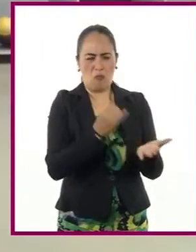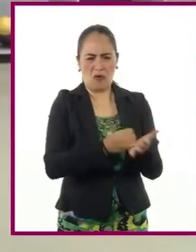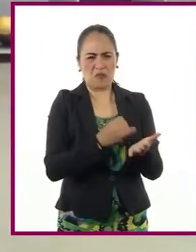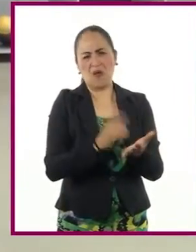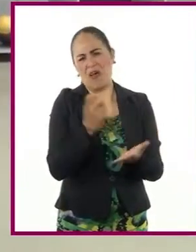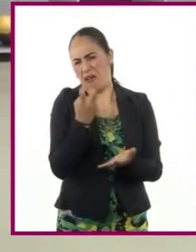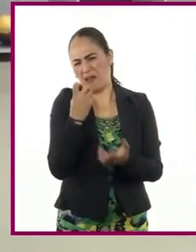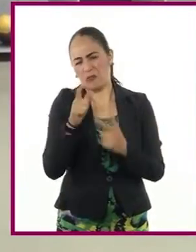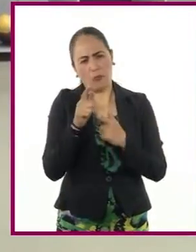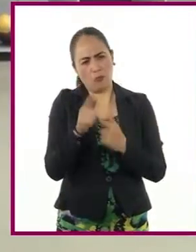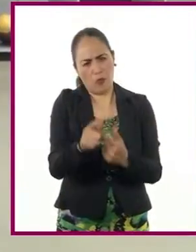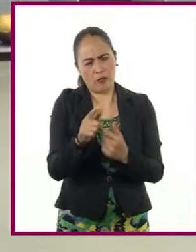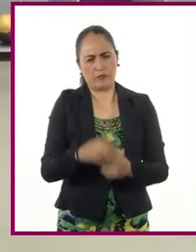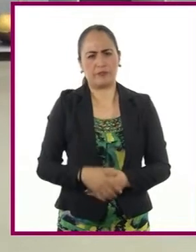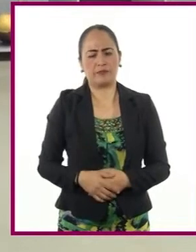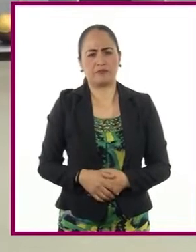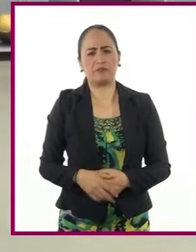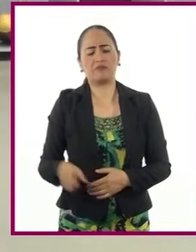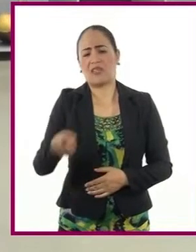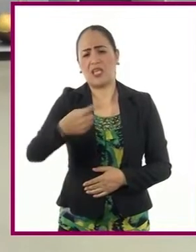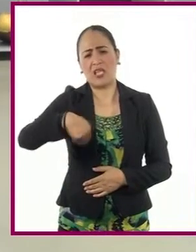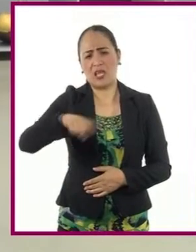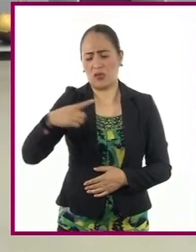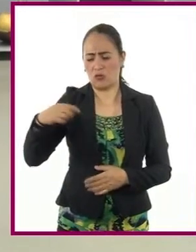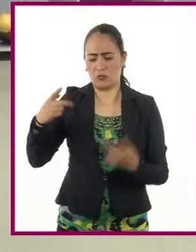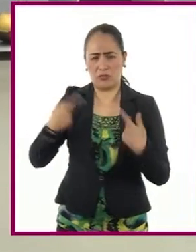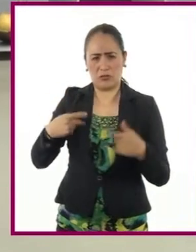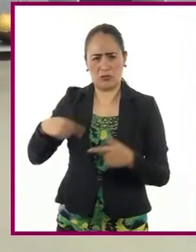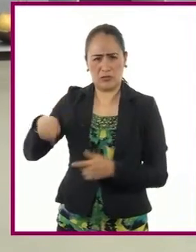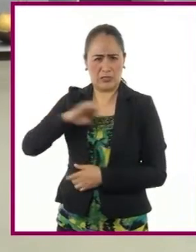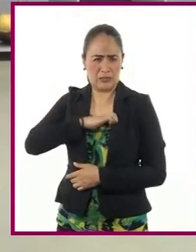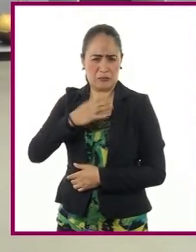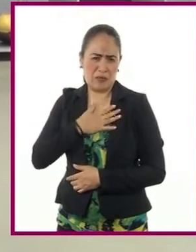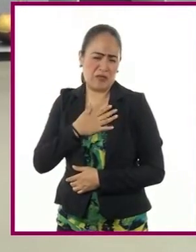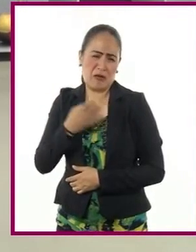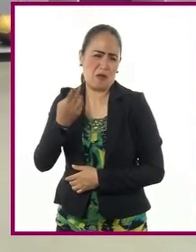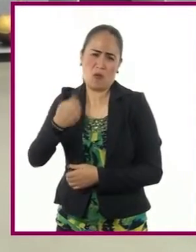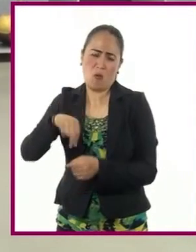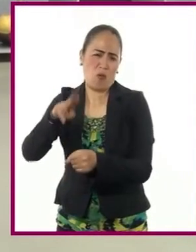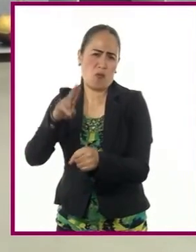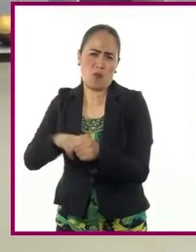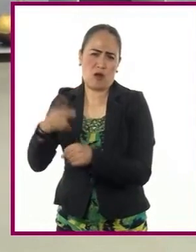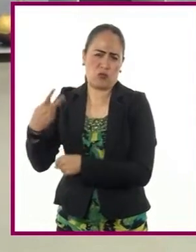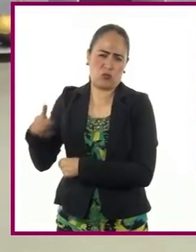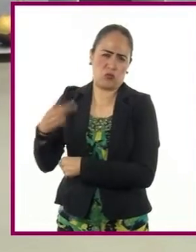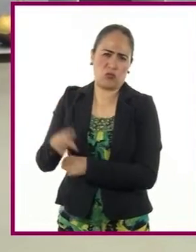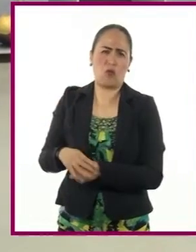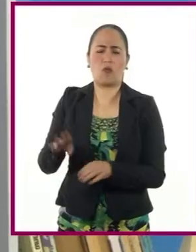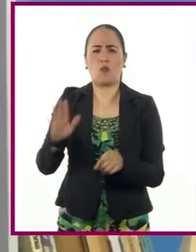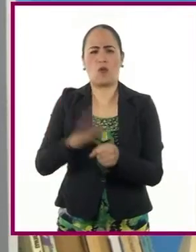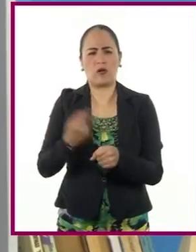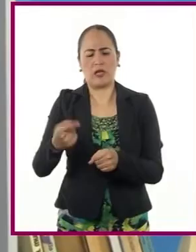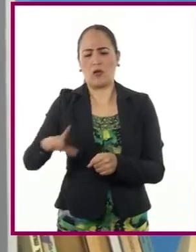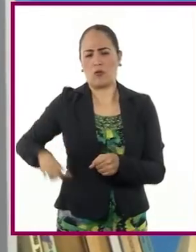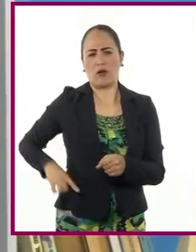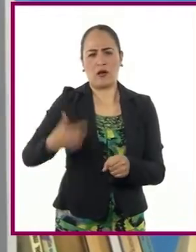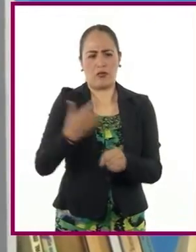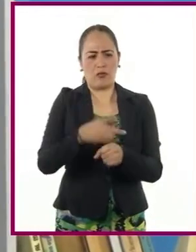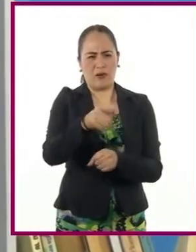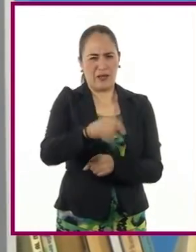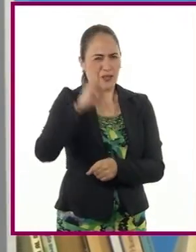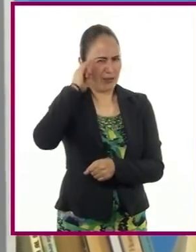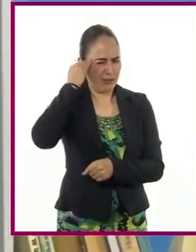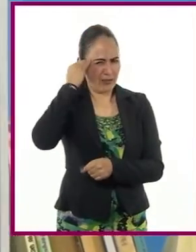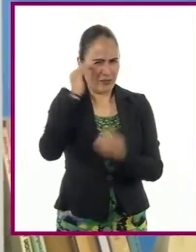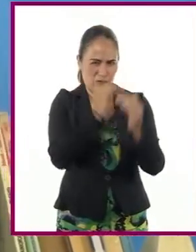una manera normal de proceder, porque dominaba a través de sus propios señores indígenas. Aunque la